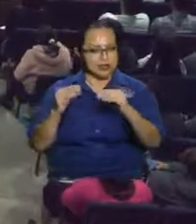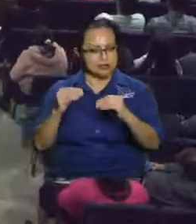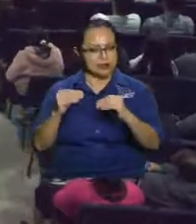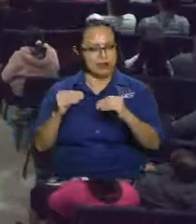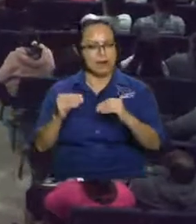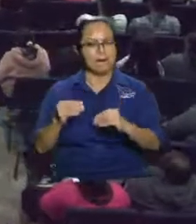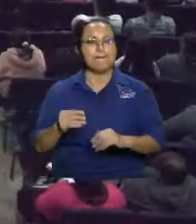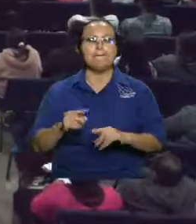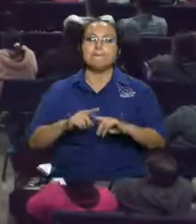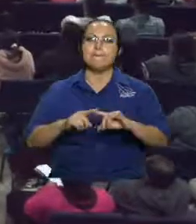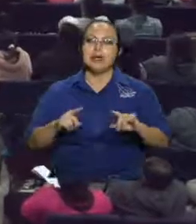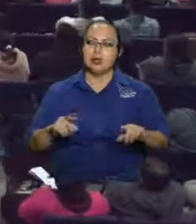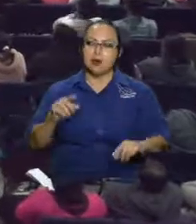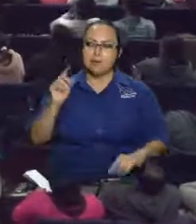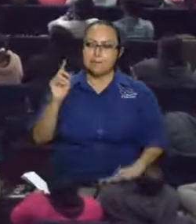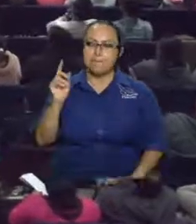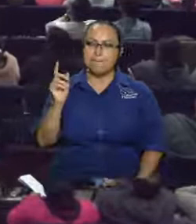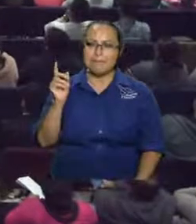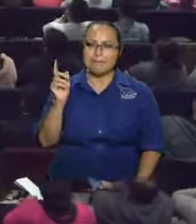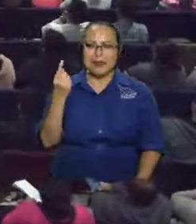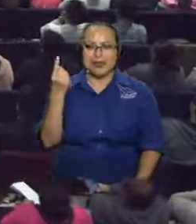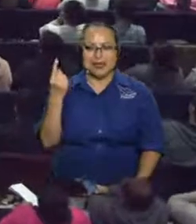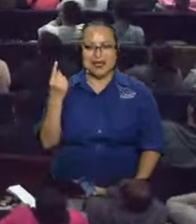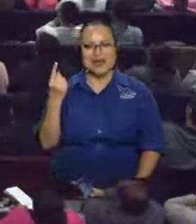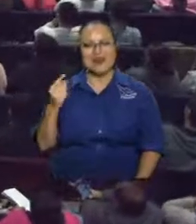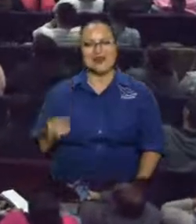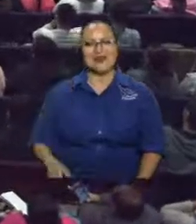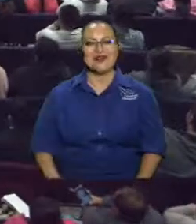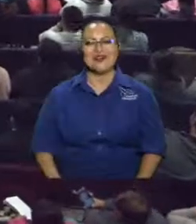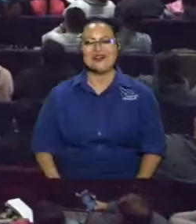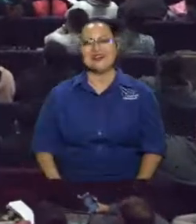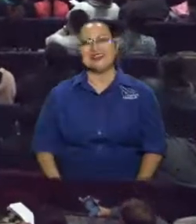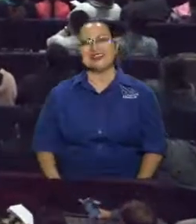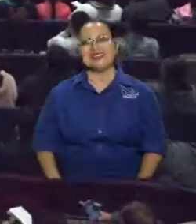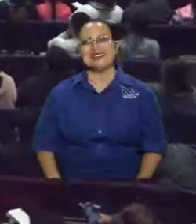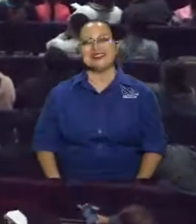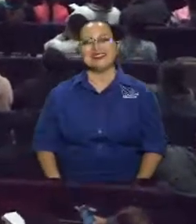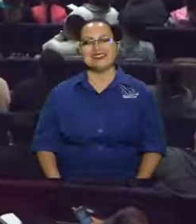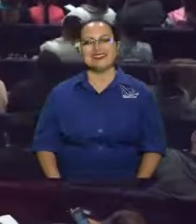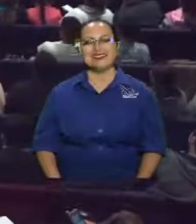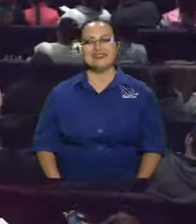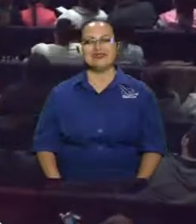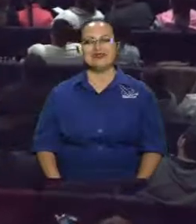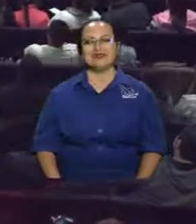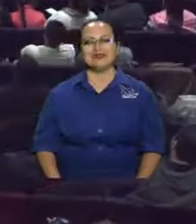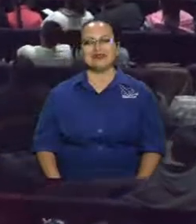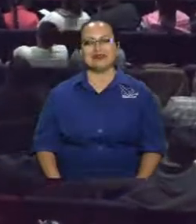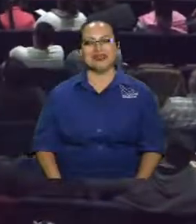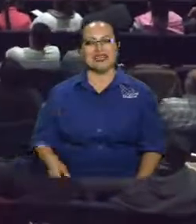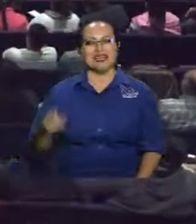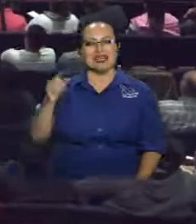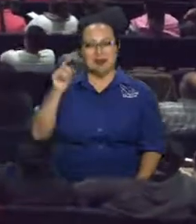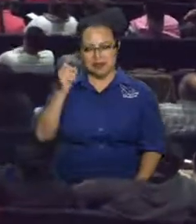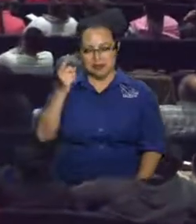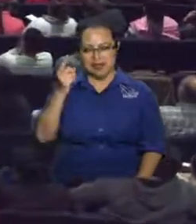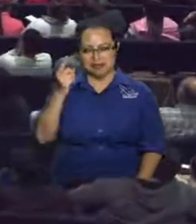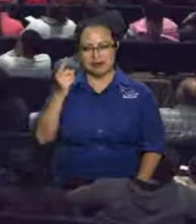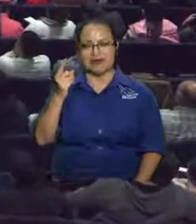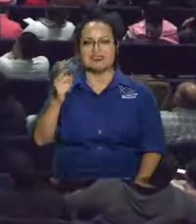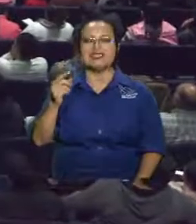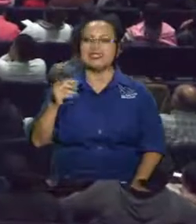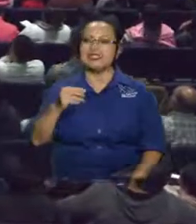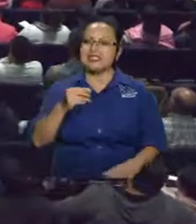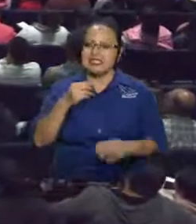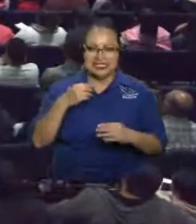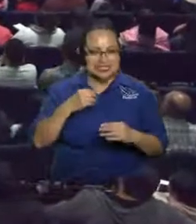todo. Y yo también le voy a entrar en un rato. Primero les voy a leer para ver qué les copio y después le entro. Pero mire, pues,